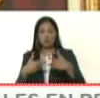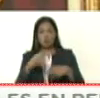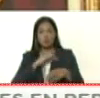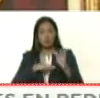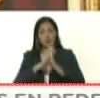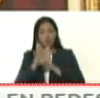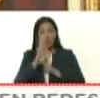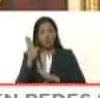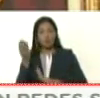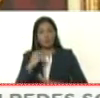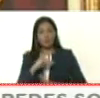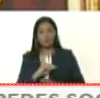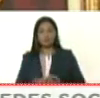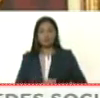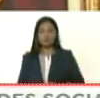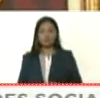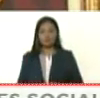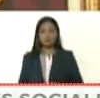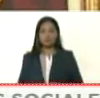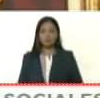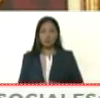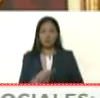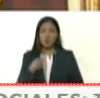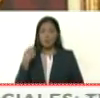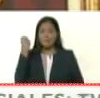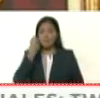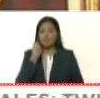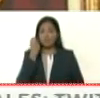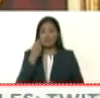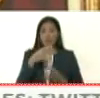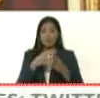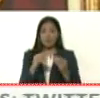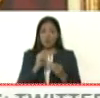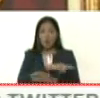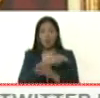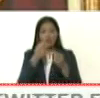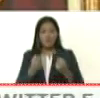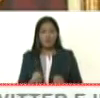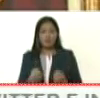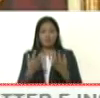poco, porque yo pensaba, toda esa fuerza productiva,